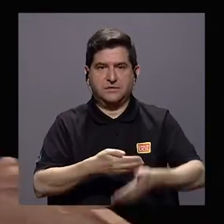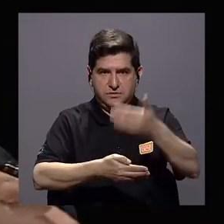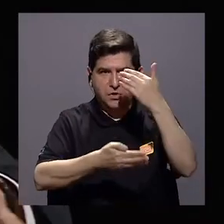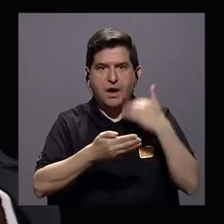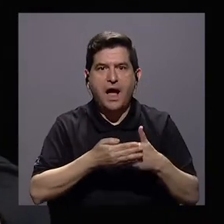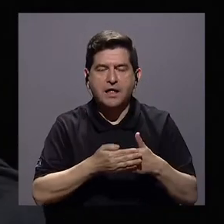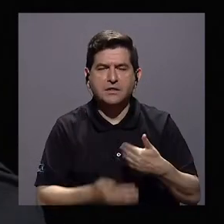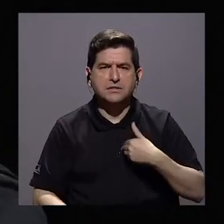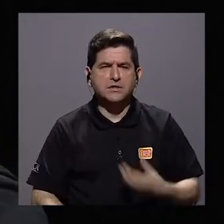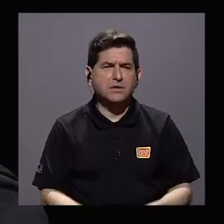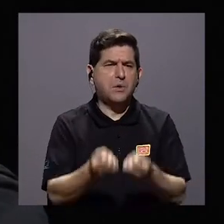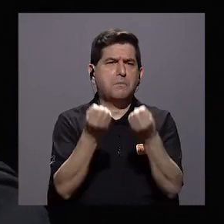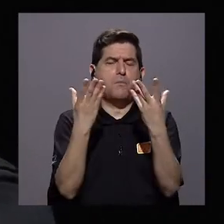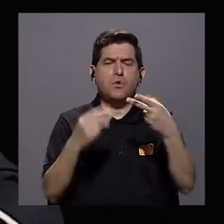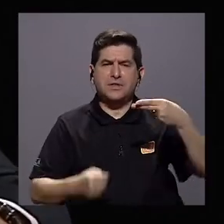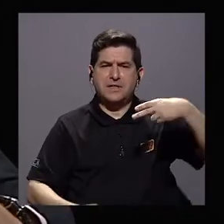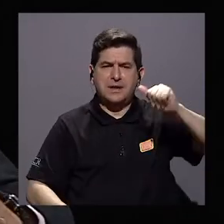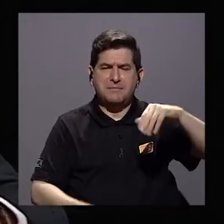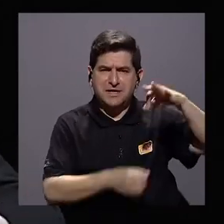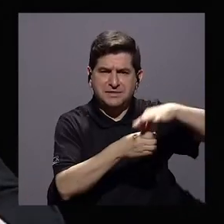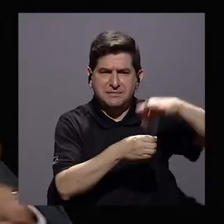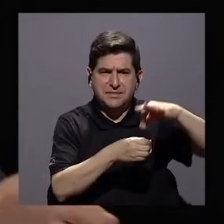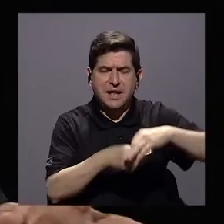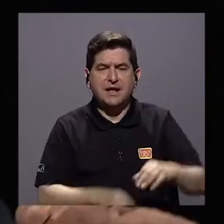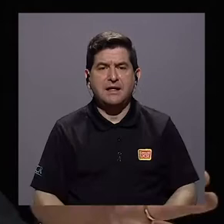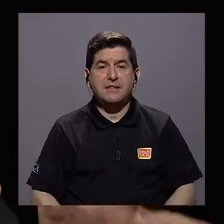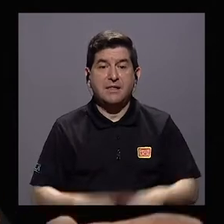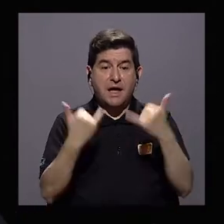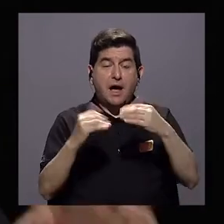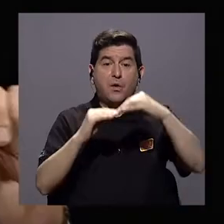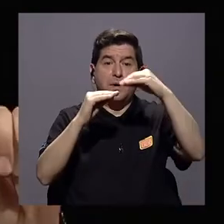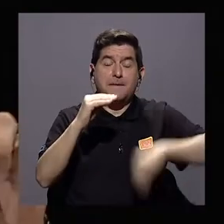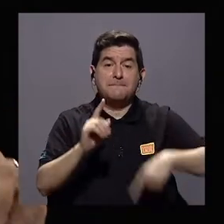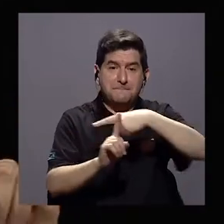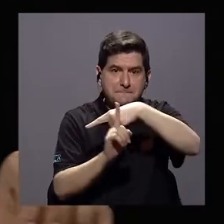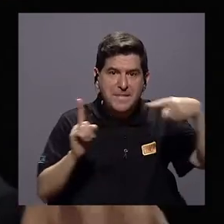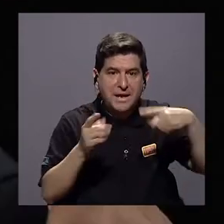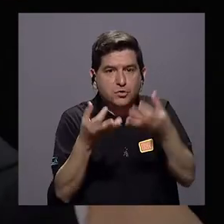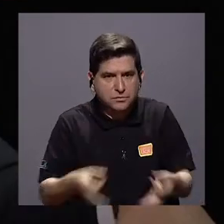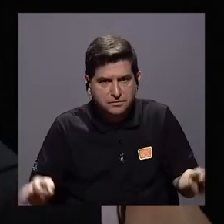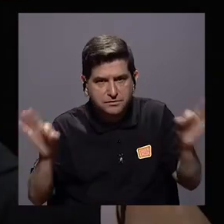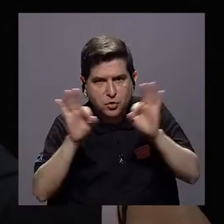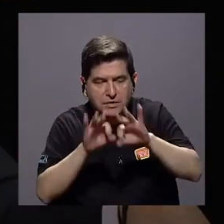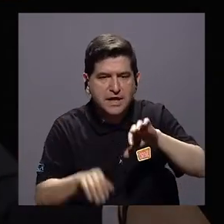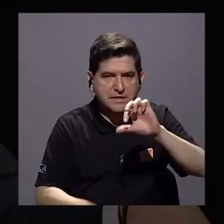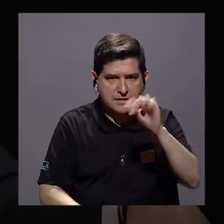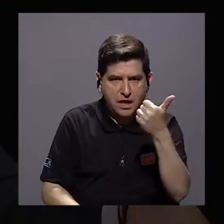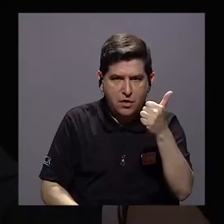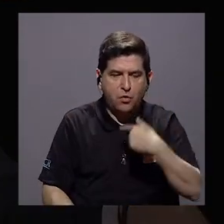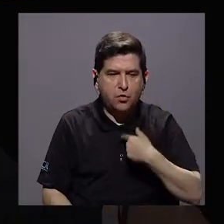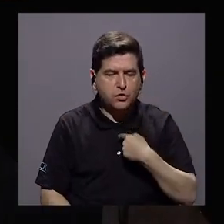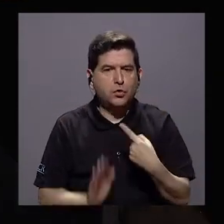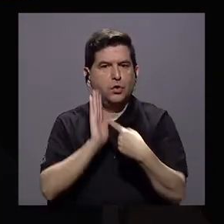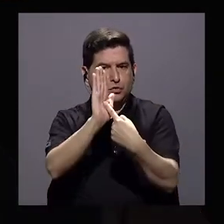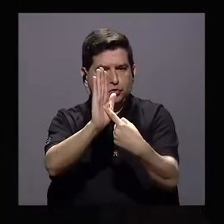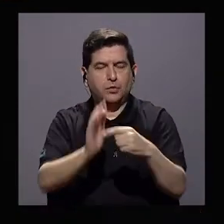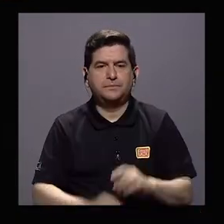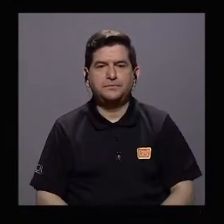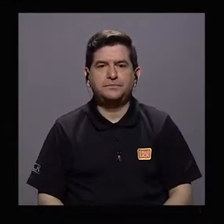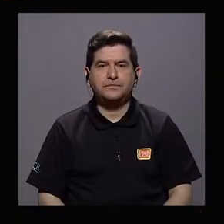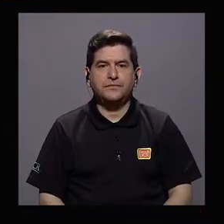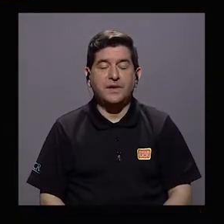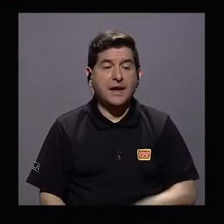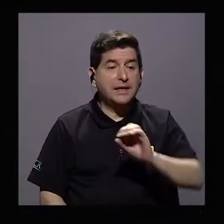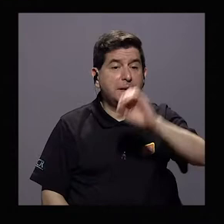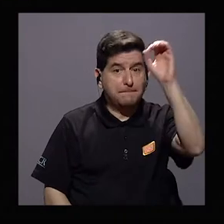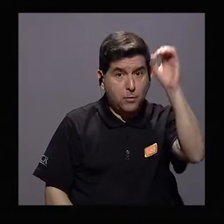antes había una gran cantidad de hectáreas sembradas versus menos de la mitad en este momento. Eso es muy importante. El otro panorama que quiero destacar es a